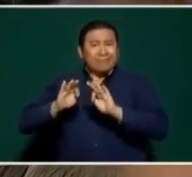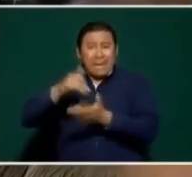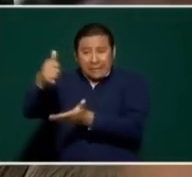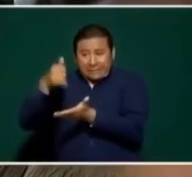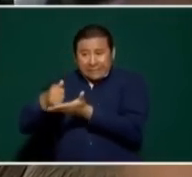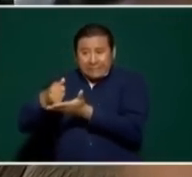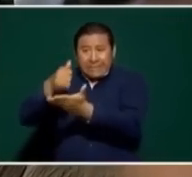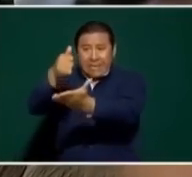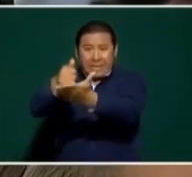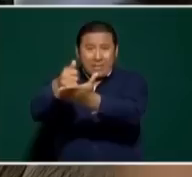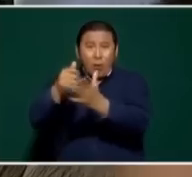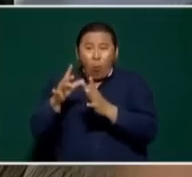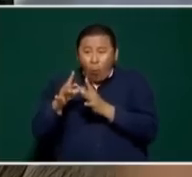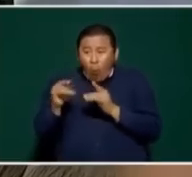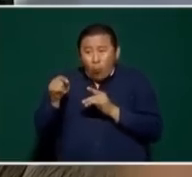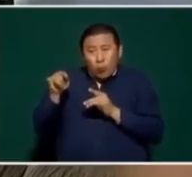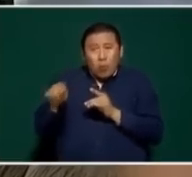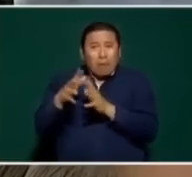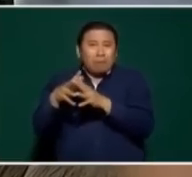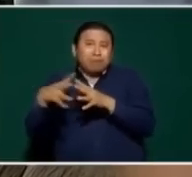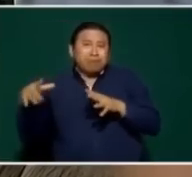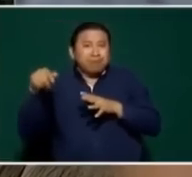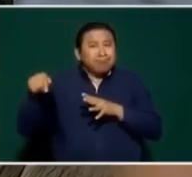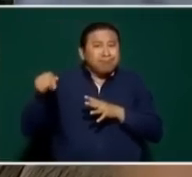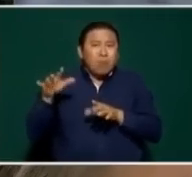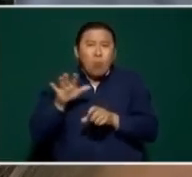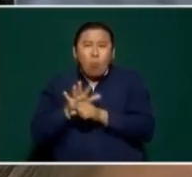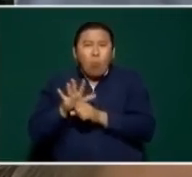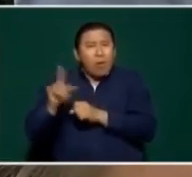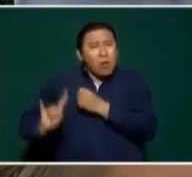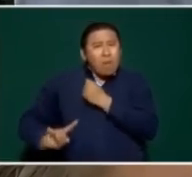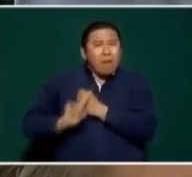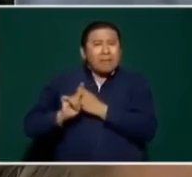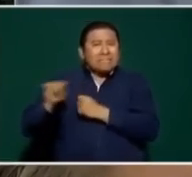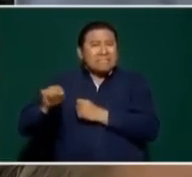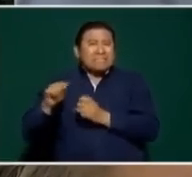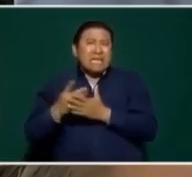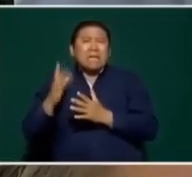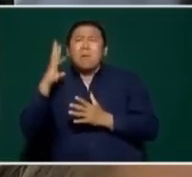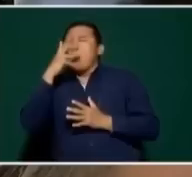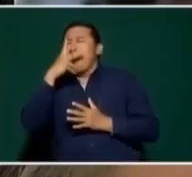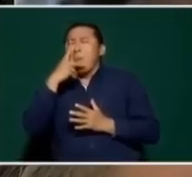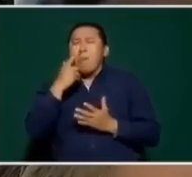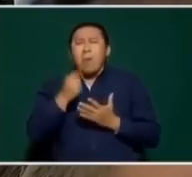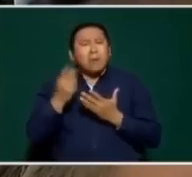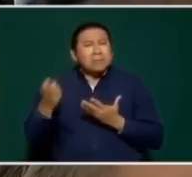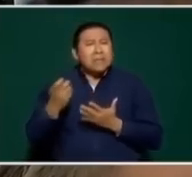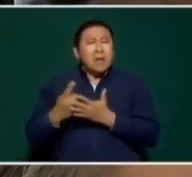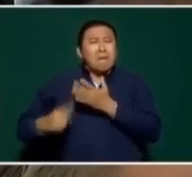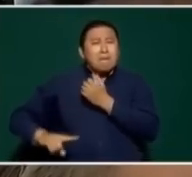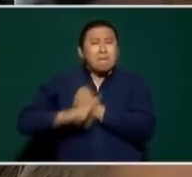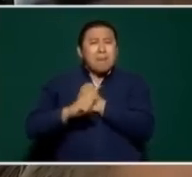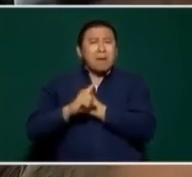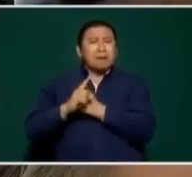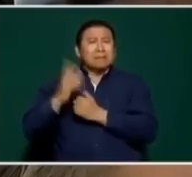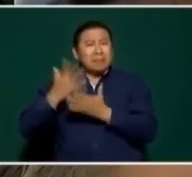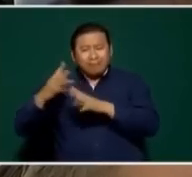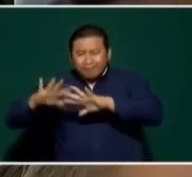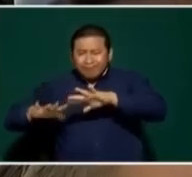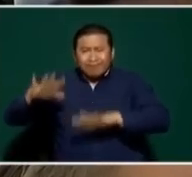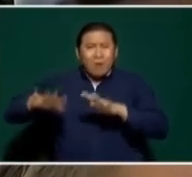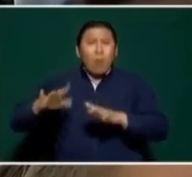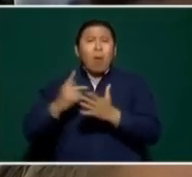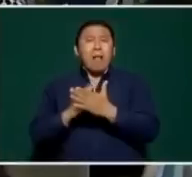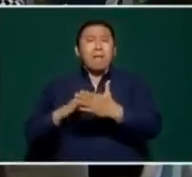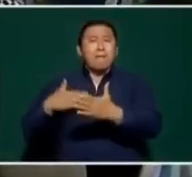islas, pero sobre todo Cozumel, que es la más grande, que tiene una zona arrecifal muy bonita, que tiene también un problema de blanqueamiento? ¿Cuál